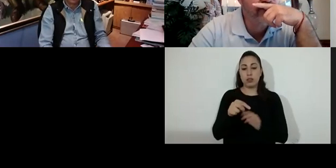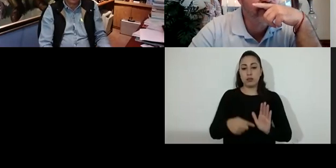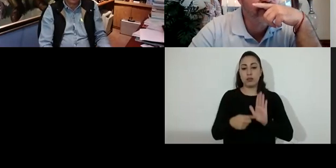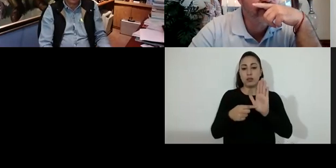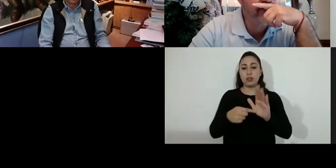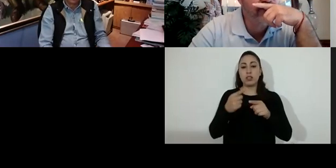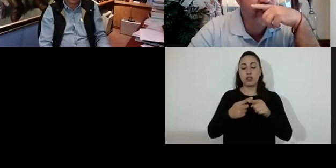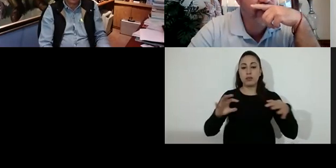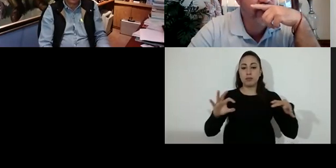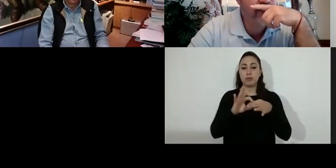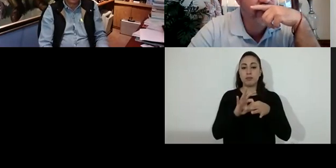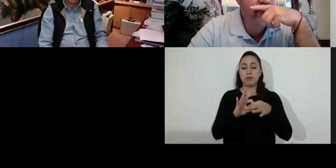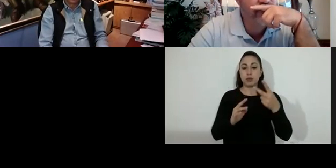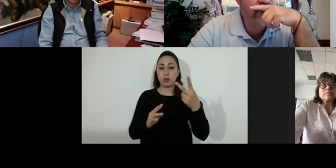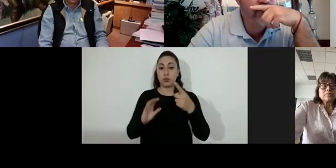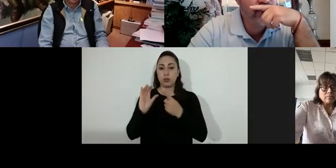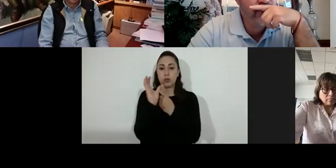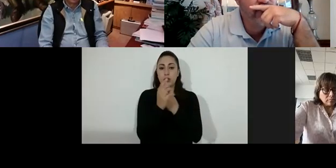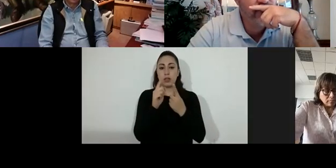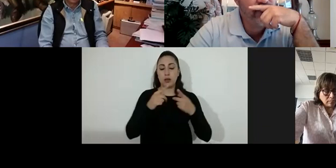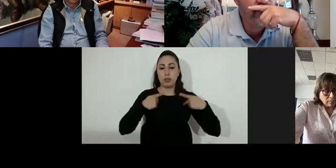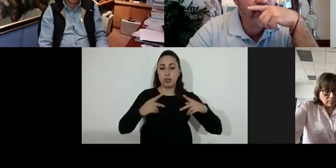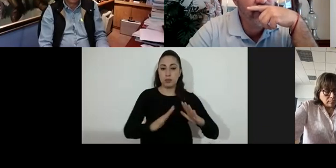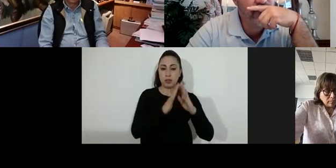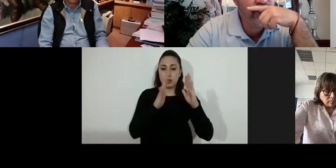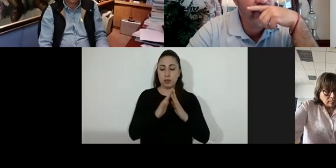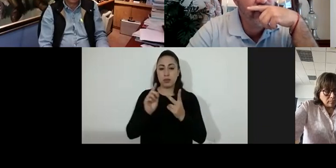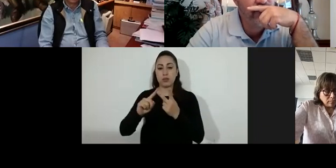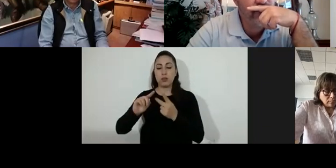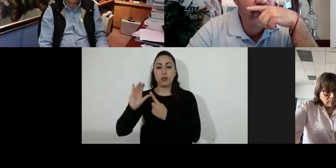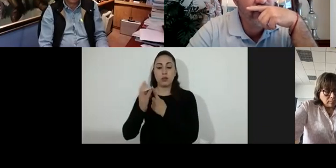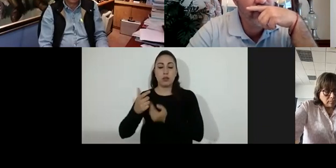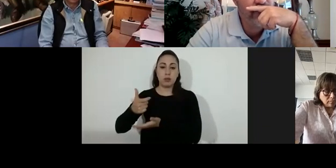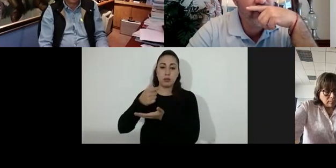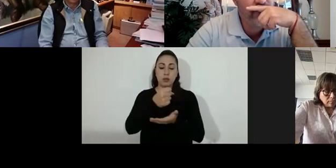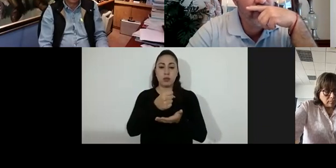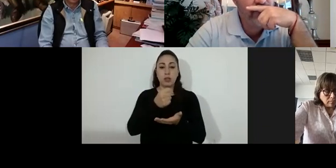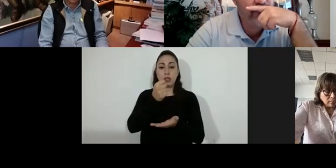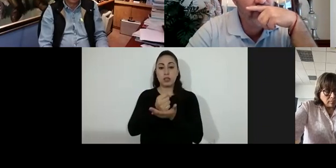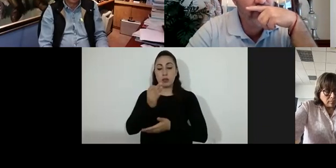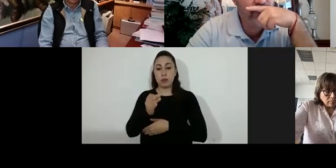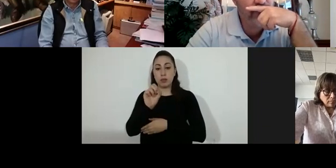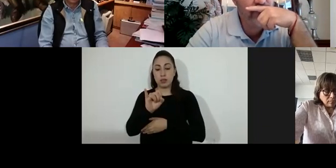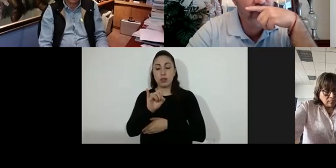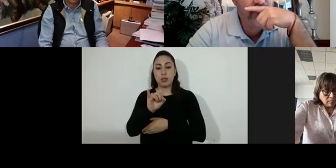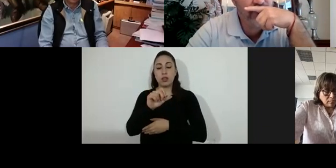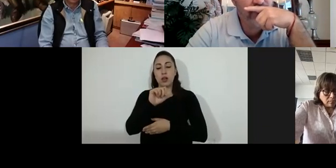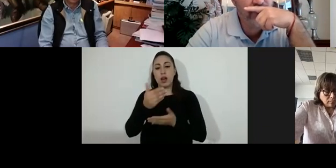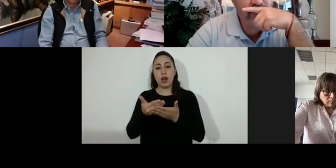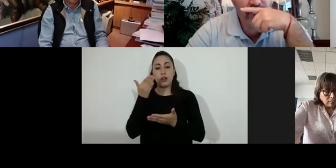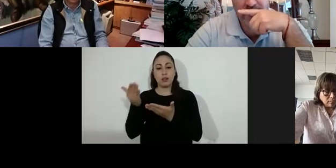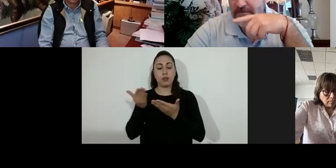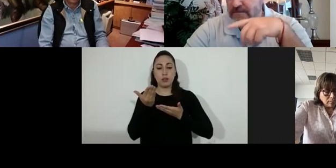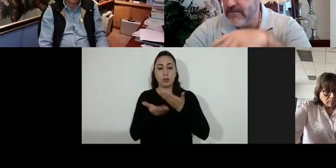de Participación Ciudadana y de Presupuesto y Cuenta Pública, por el que se aprueba con modificaciones la iniciativa con proyecto de